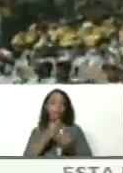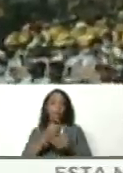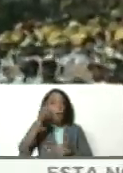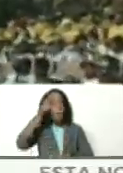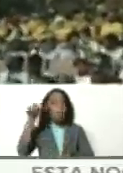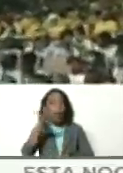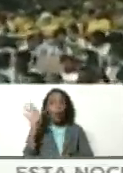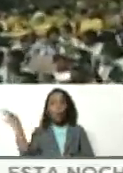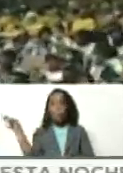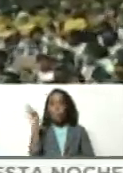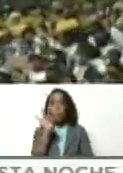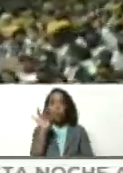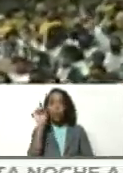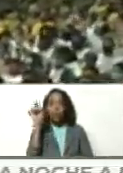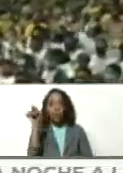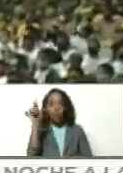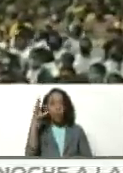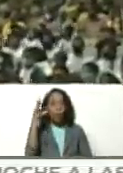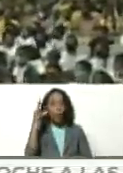te ha elegido.